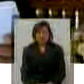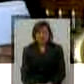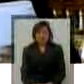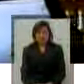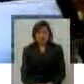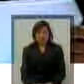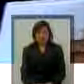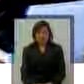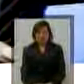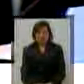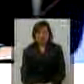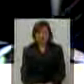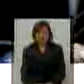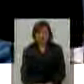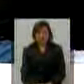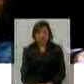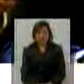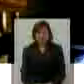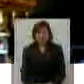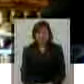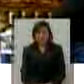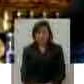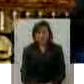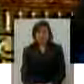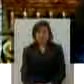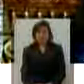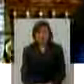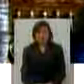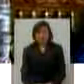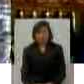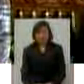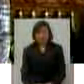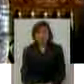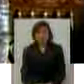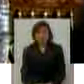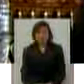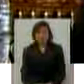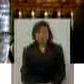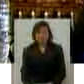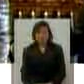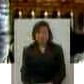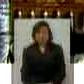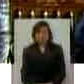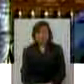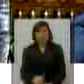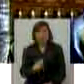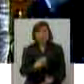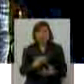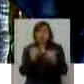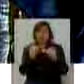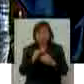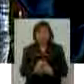informes señor presidente muy buenos días queridos colegas nosotros Yo quiero informar señor